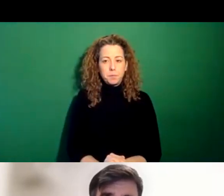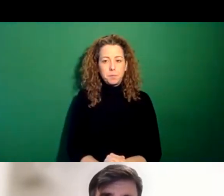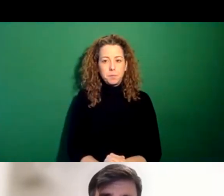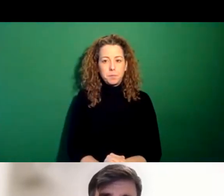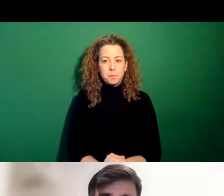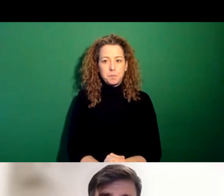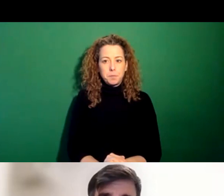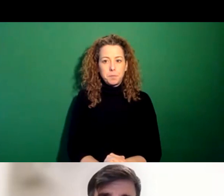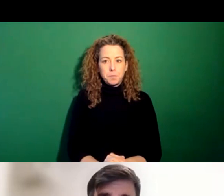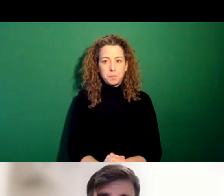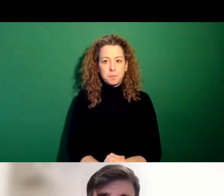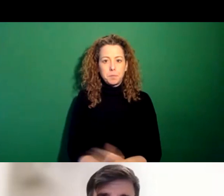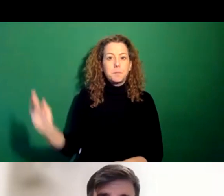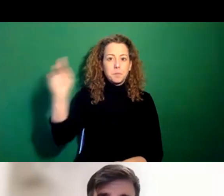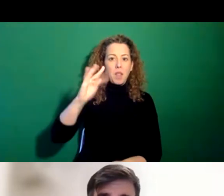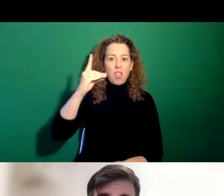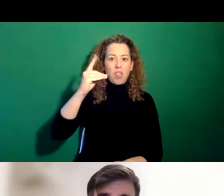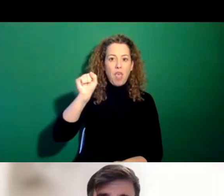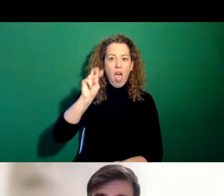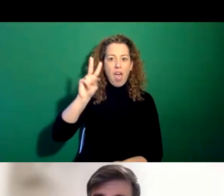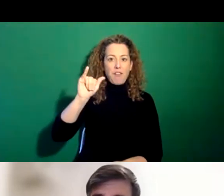Vale. Para David,